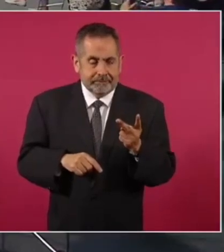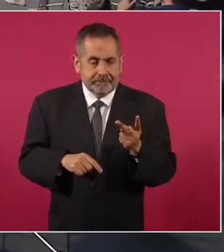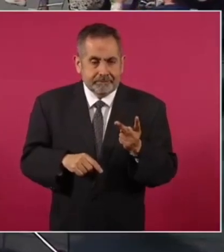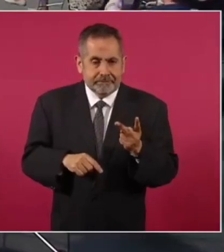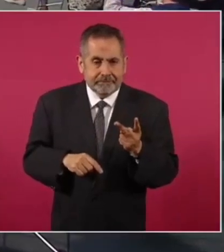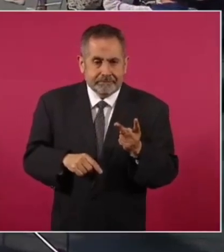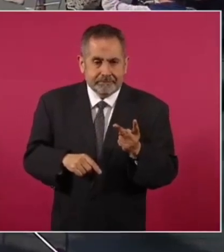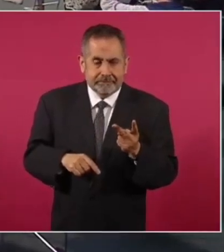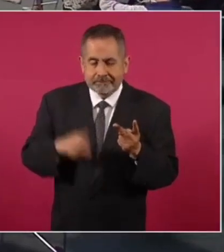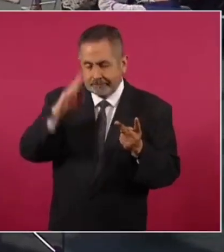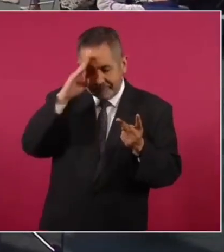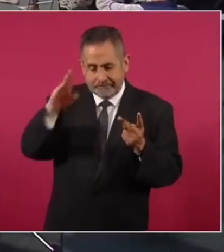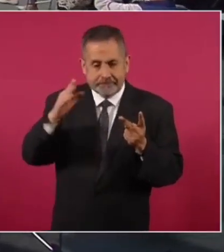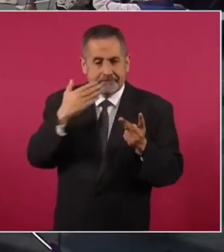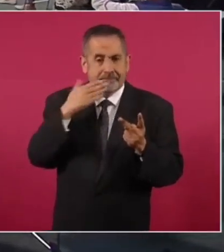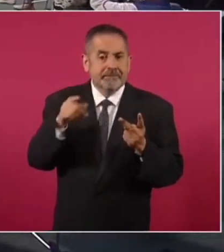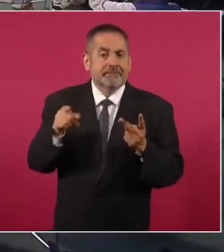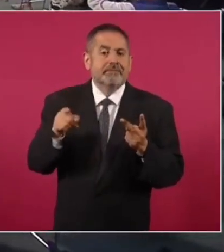No, es un señor,